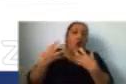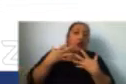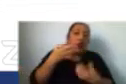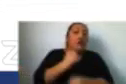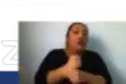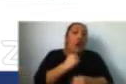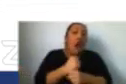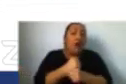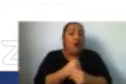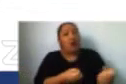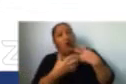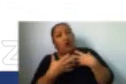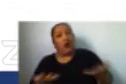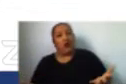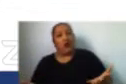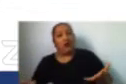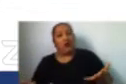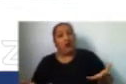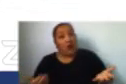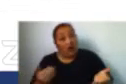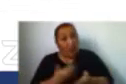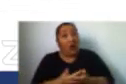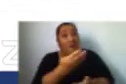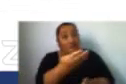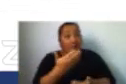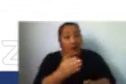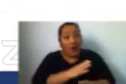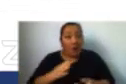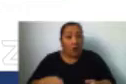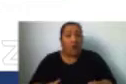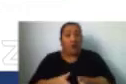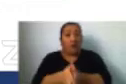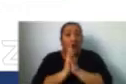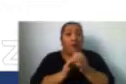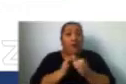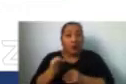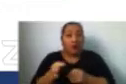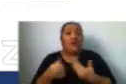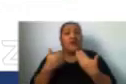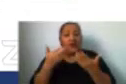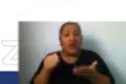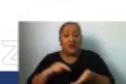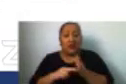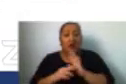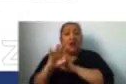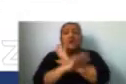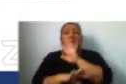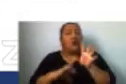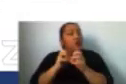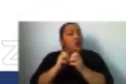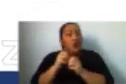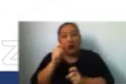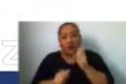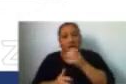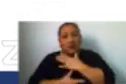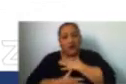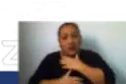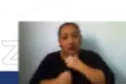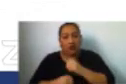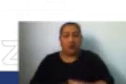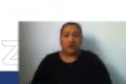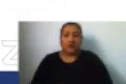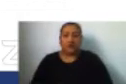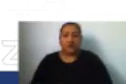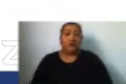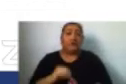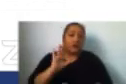funciones. Por ello, exigimos al gobierno regional garantizar la protección de todo el personal de salud.